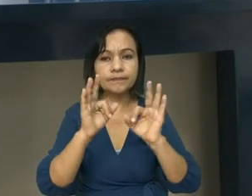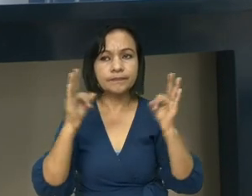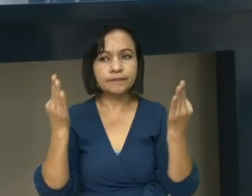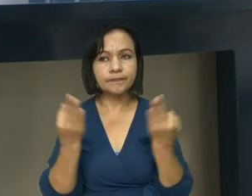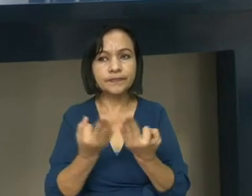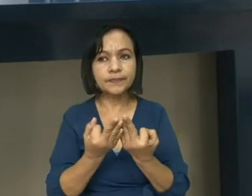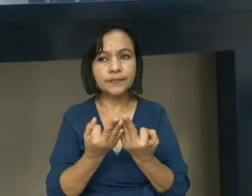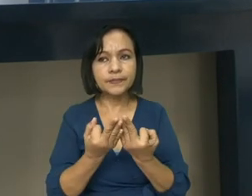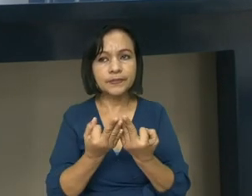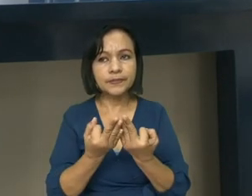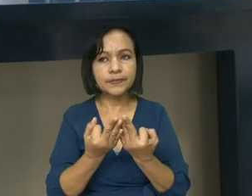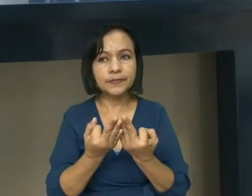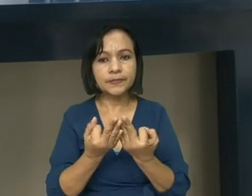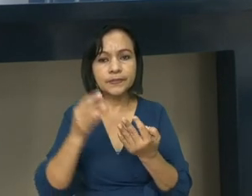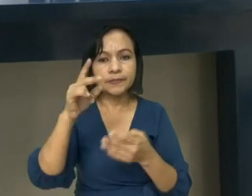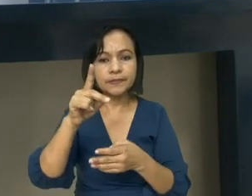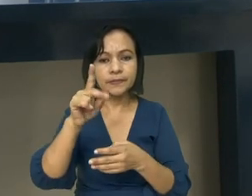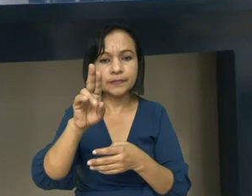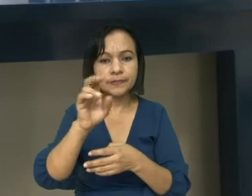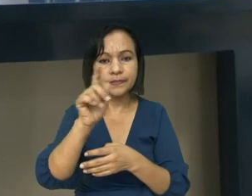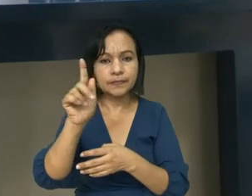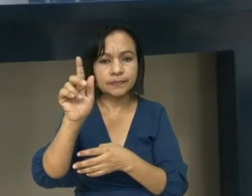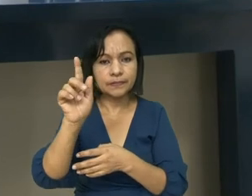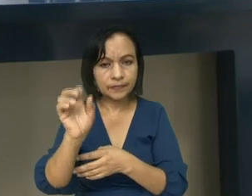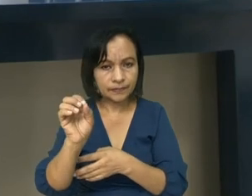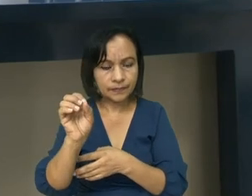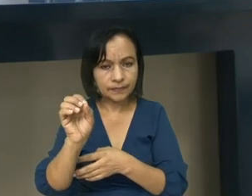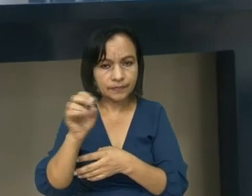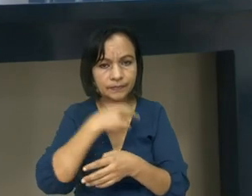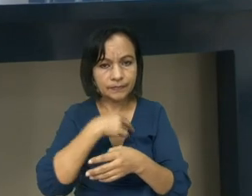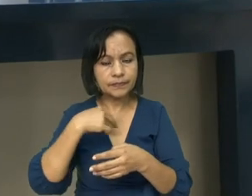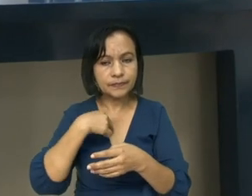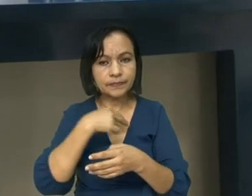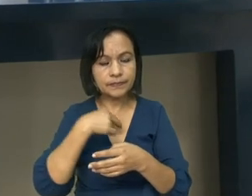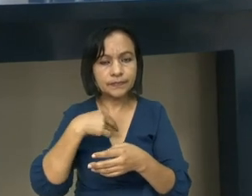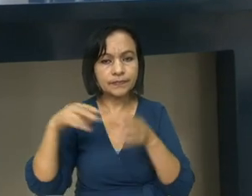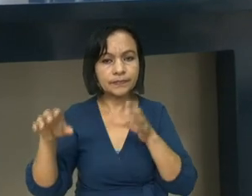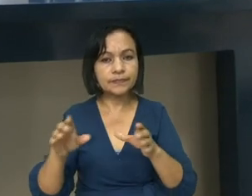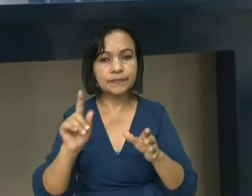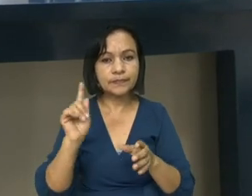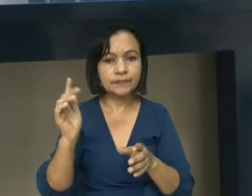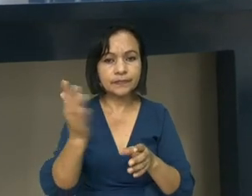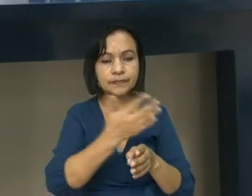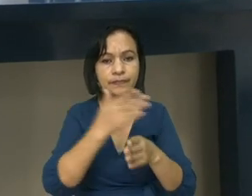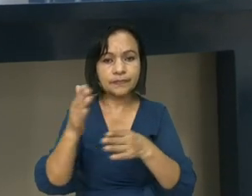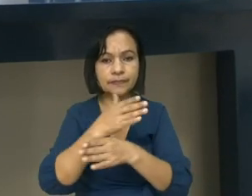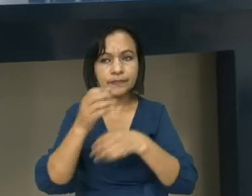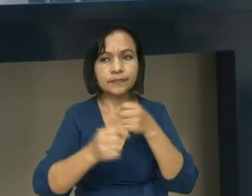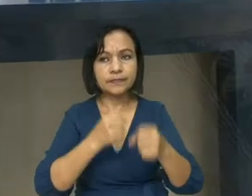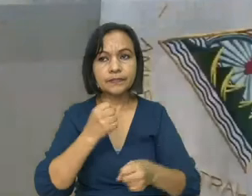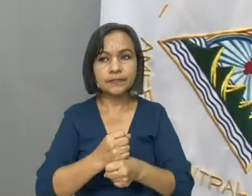duda alguna, Puerto Salvador Allende y la empresa portuaria ahí liderando esos espacios para la recreación de todas las edades, porque allí he visto